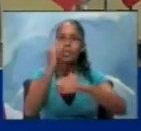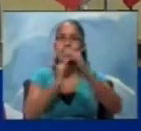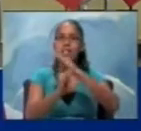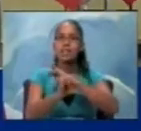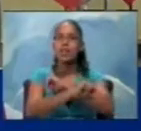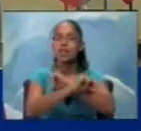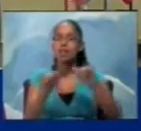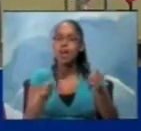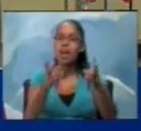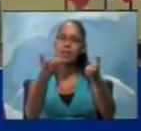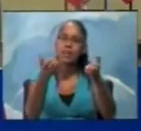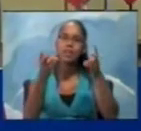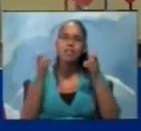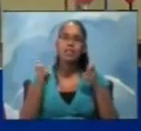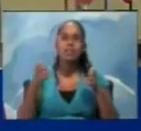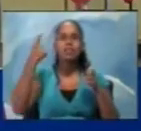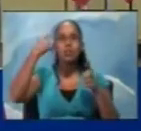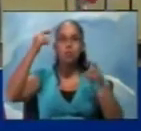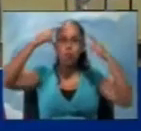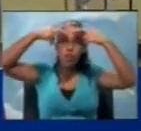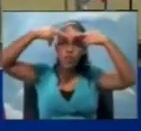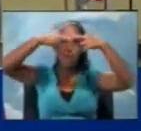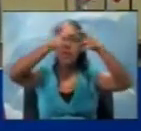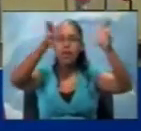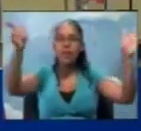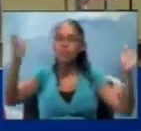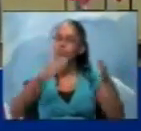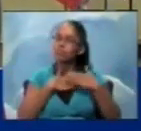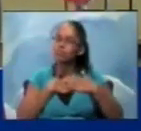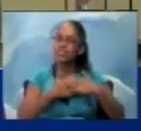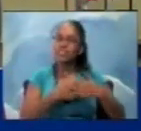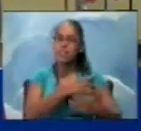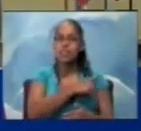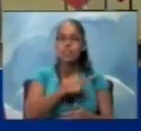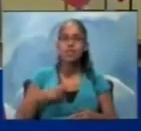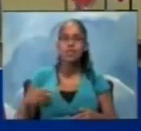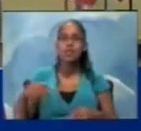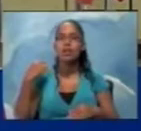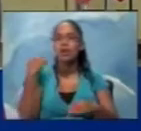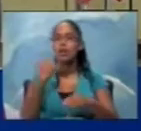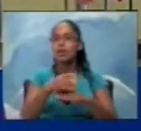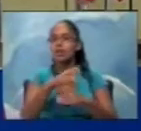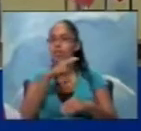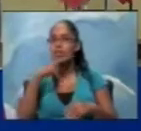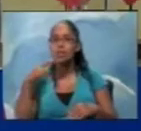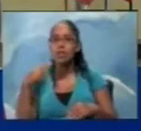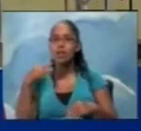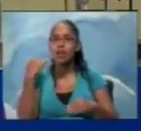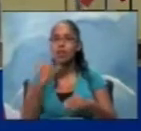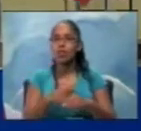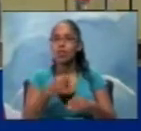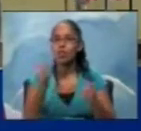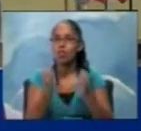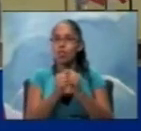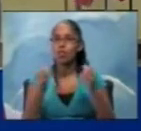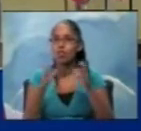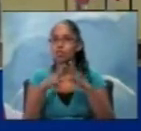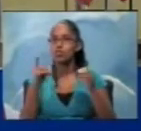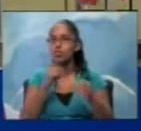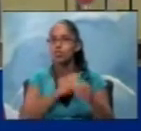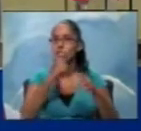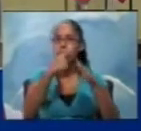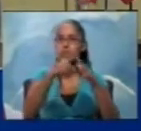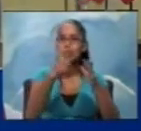había recibido por revelación divina como una silueta con todos los